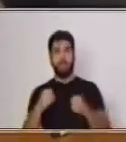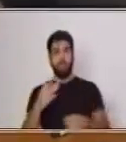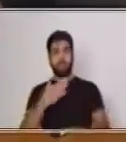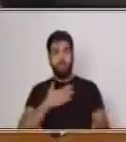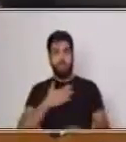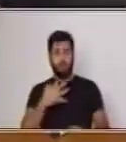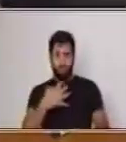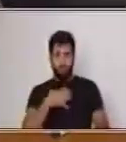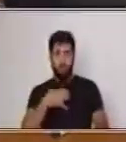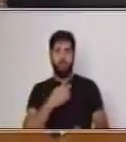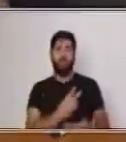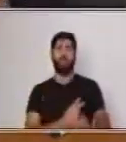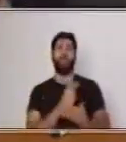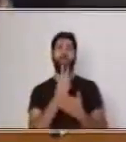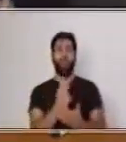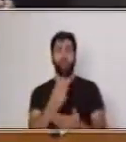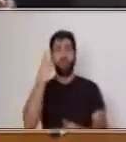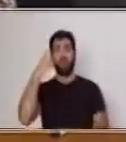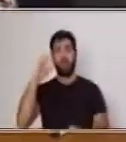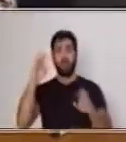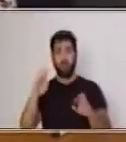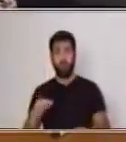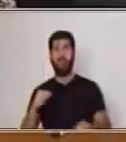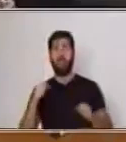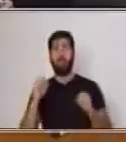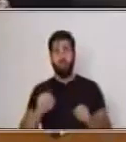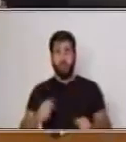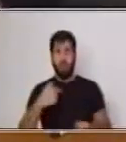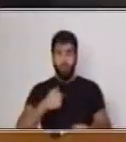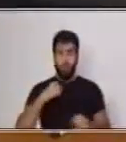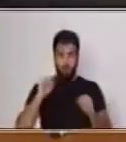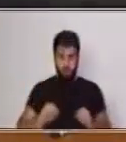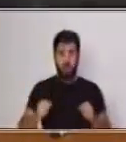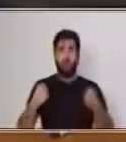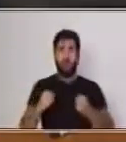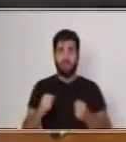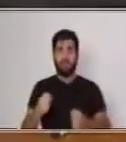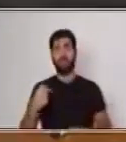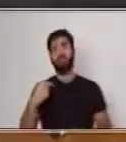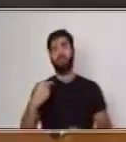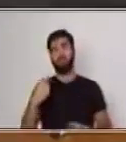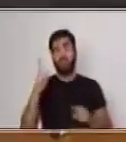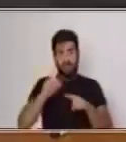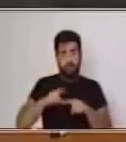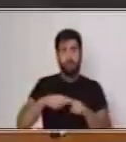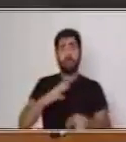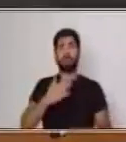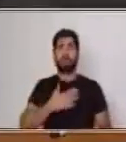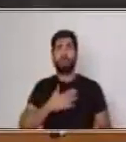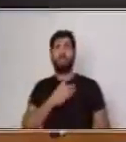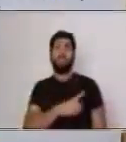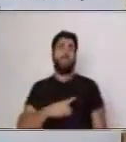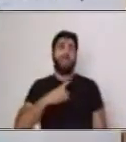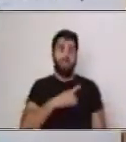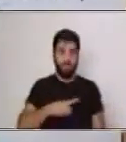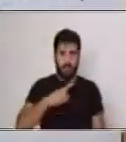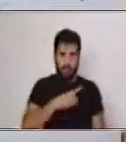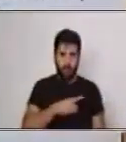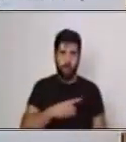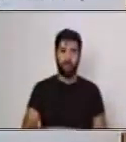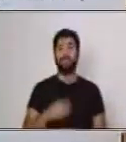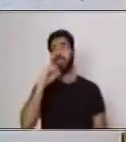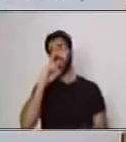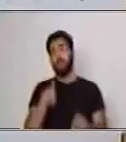de la voluntad que permite a los seres humanos actuar como deseen. Y luego nos dice también que se afirma